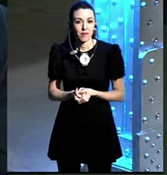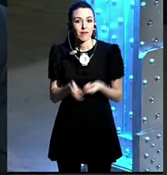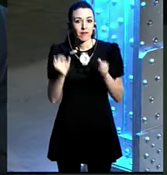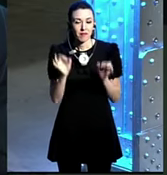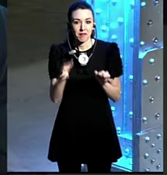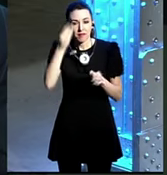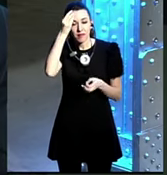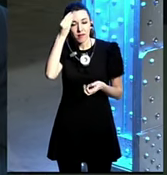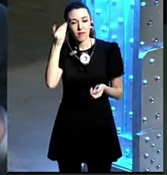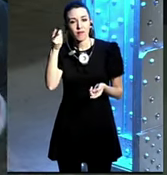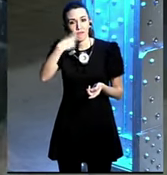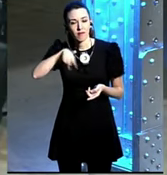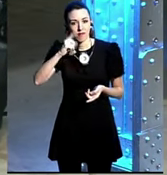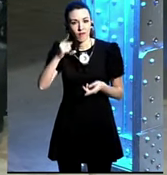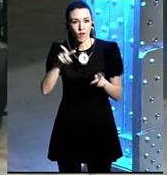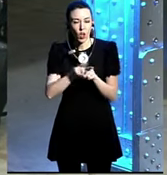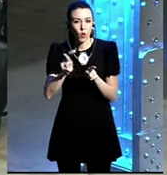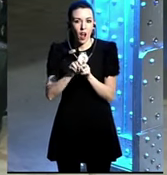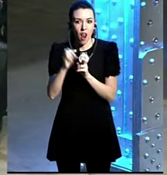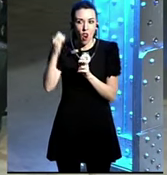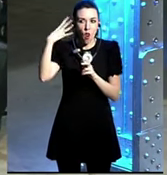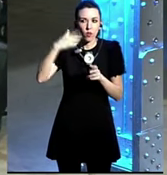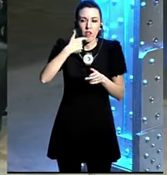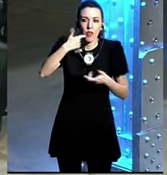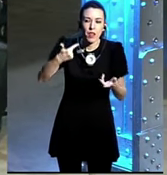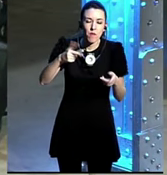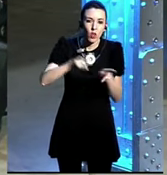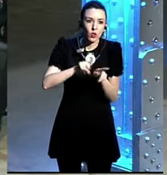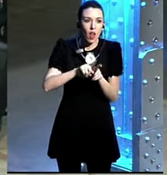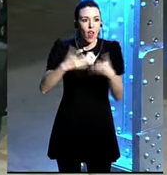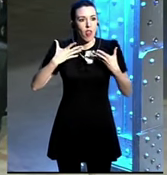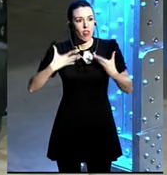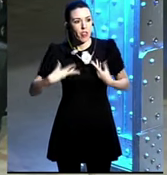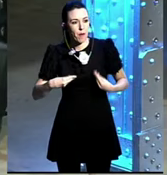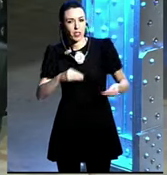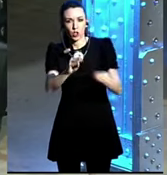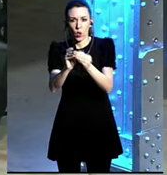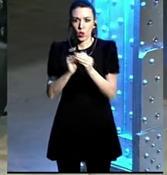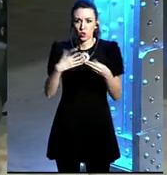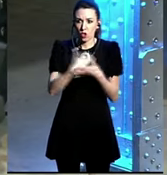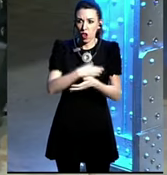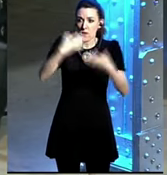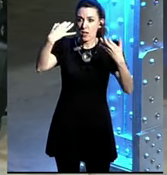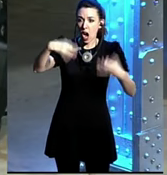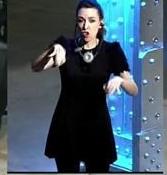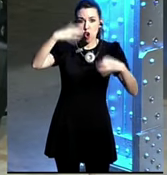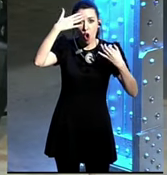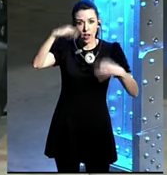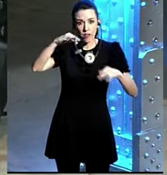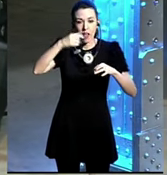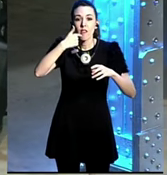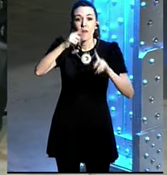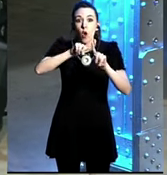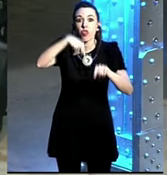Así que me parece que solemos arrejar esa luz en la cual decimos: la depresión unifica todo, da coherencia, y eso lo decimos